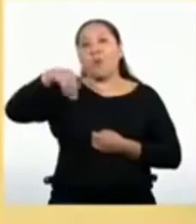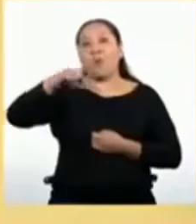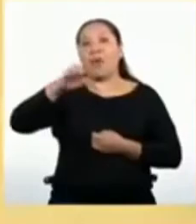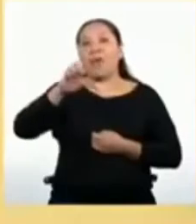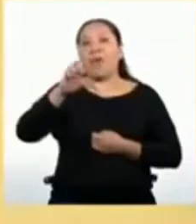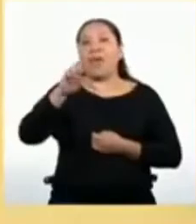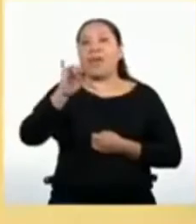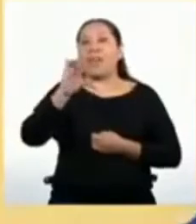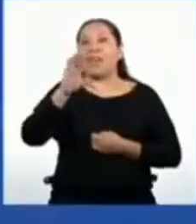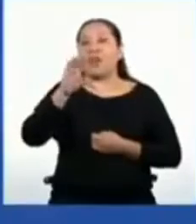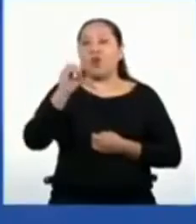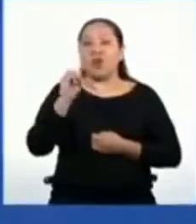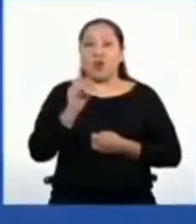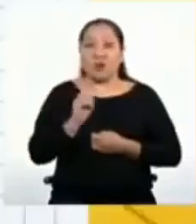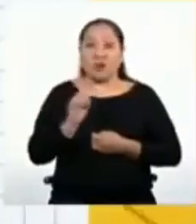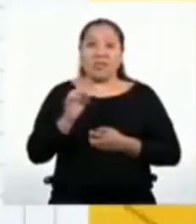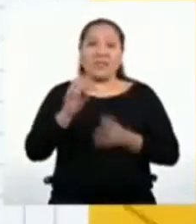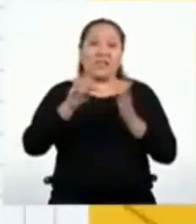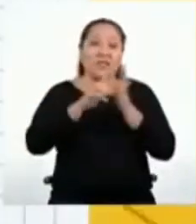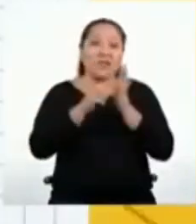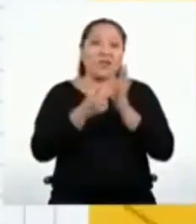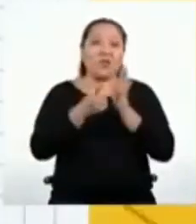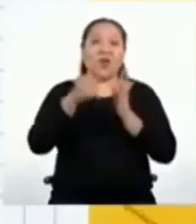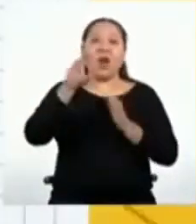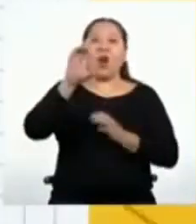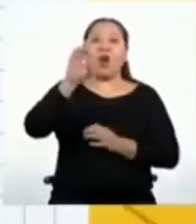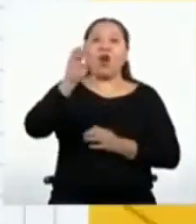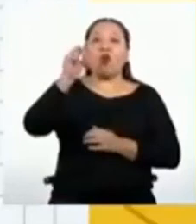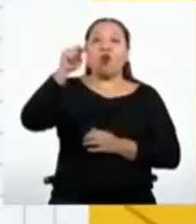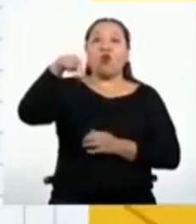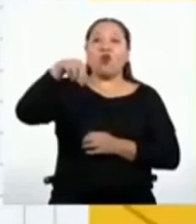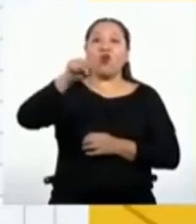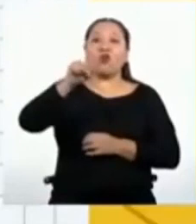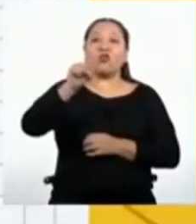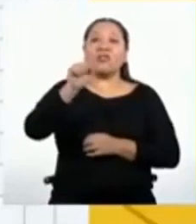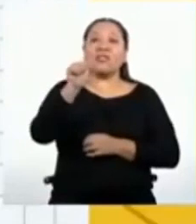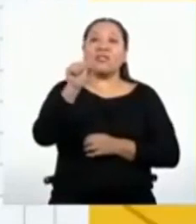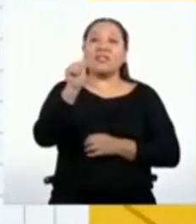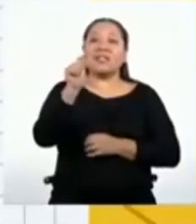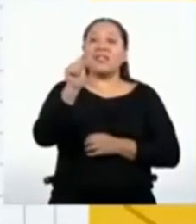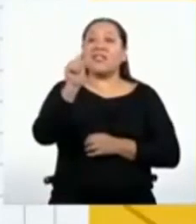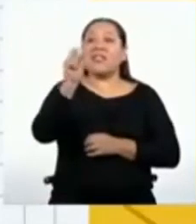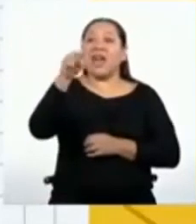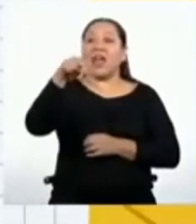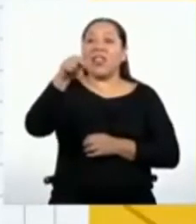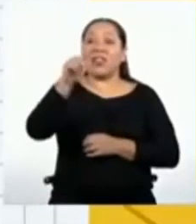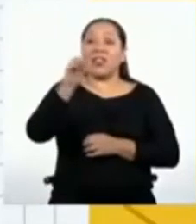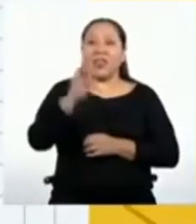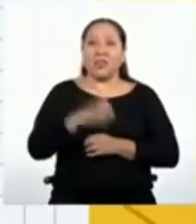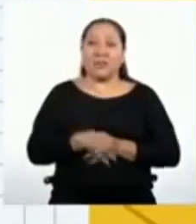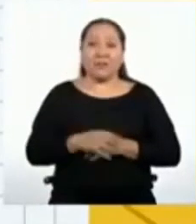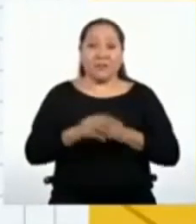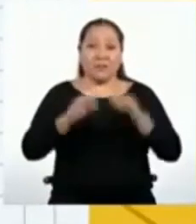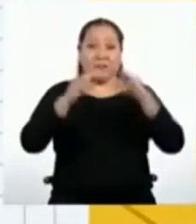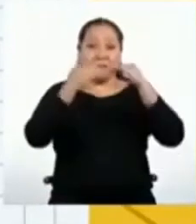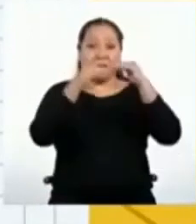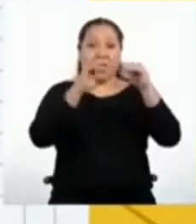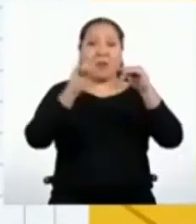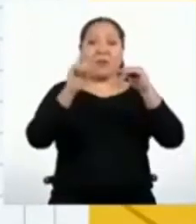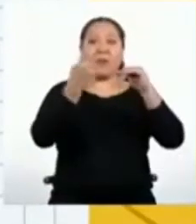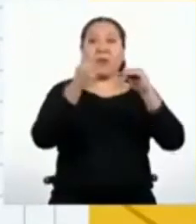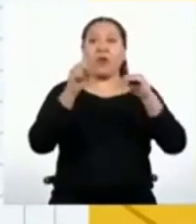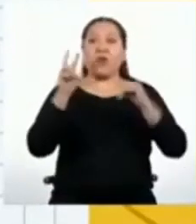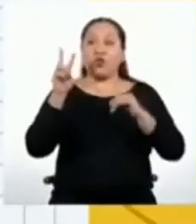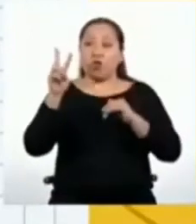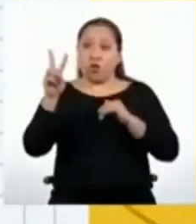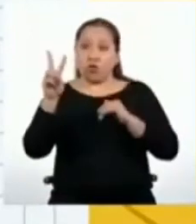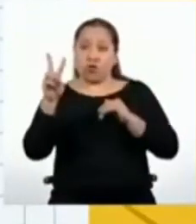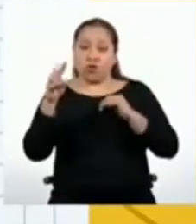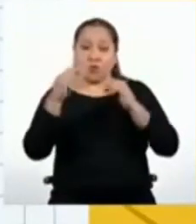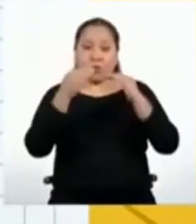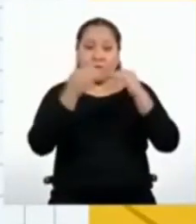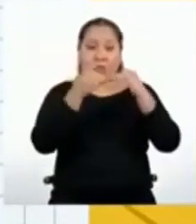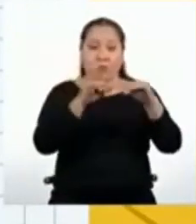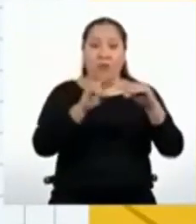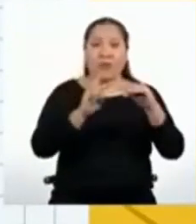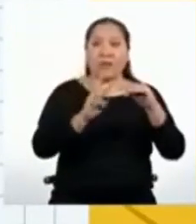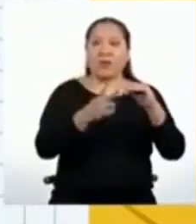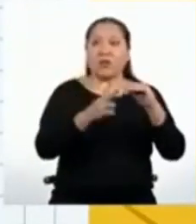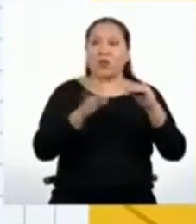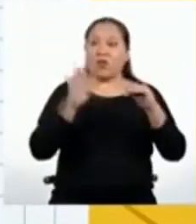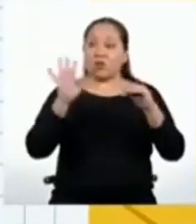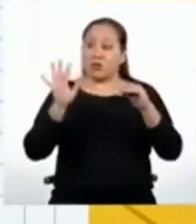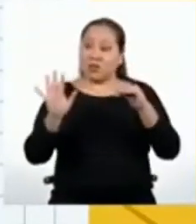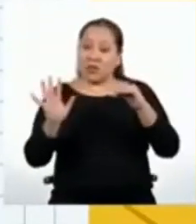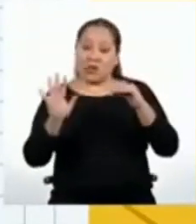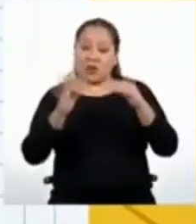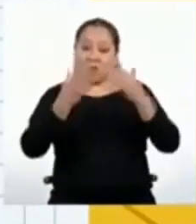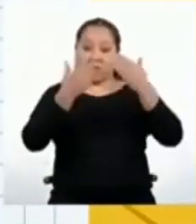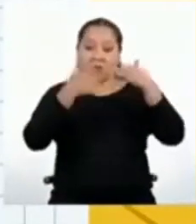Cierto. Para el piso 1 usamos 2 naipes. Para el piso 2 usamos 5 naipes.